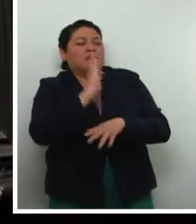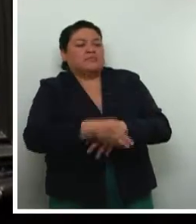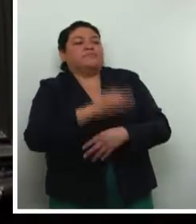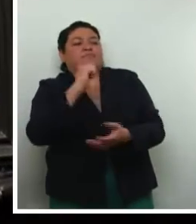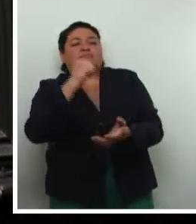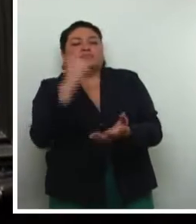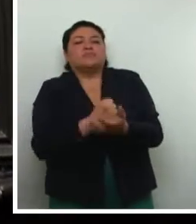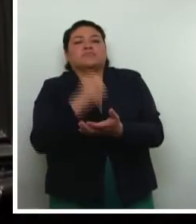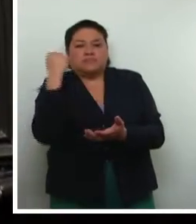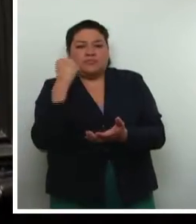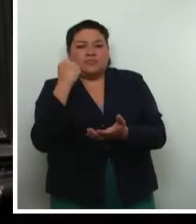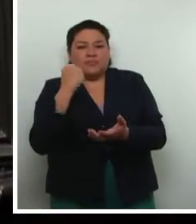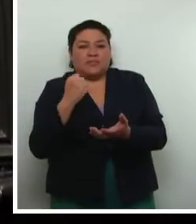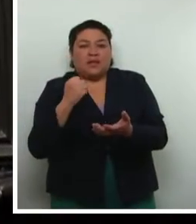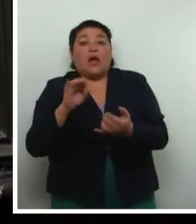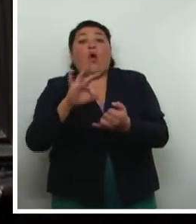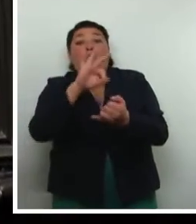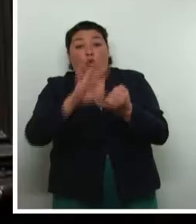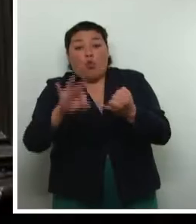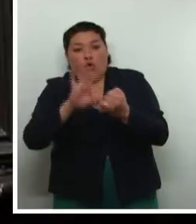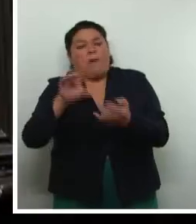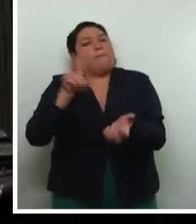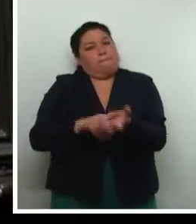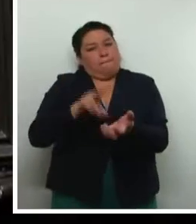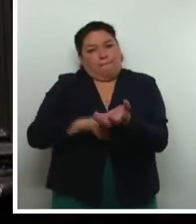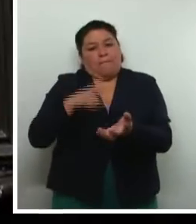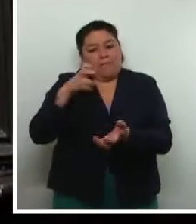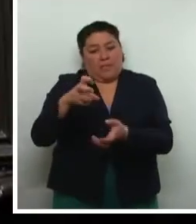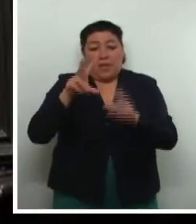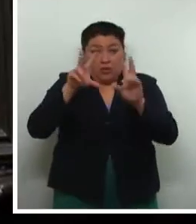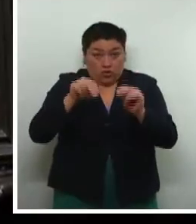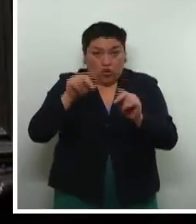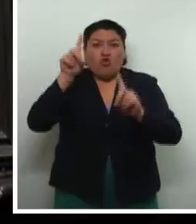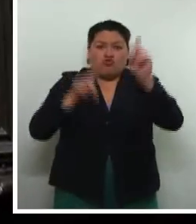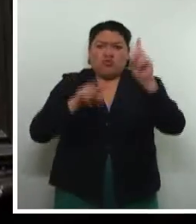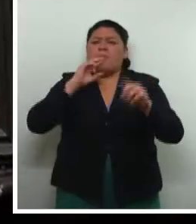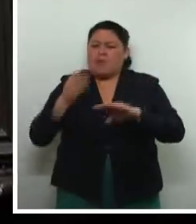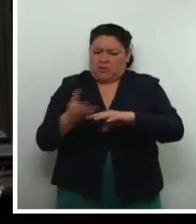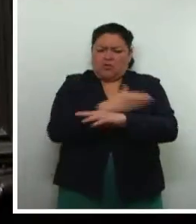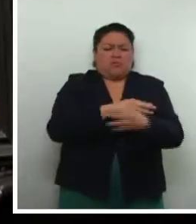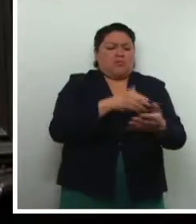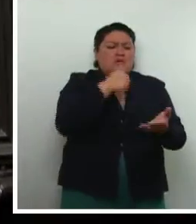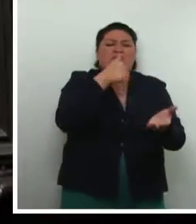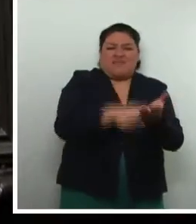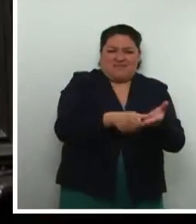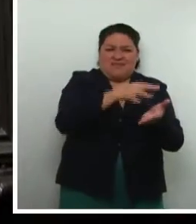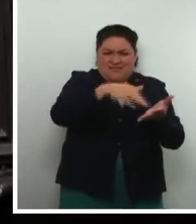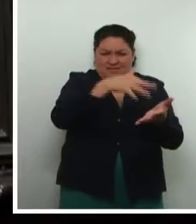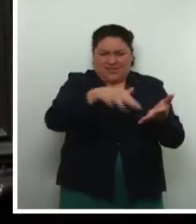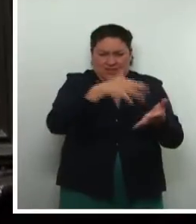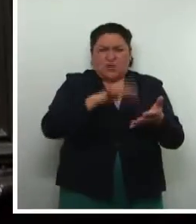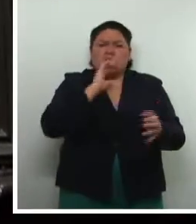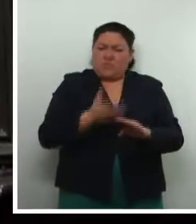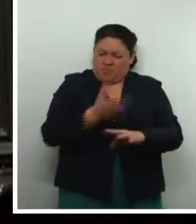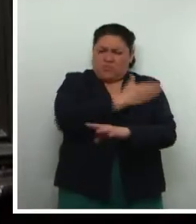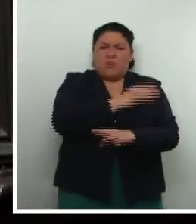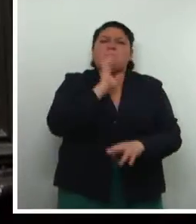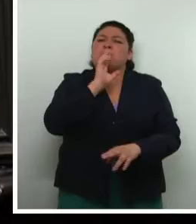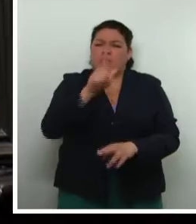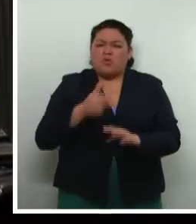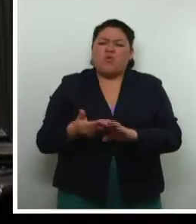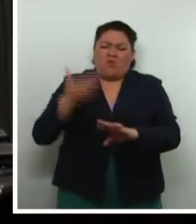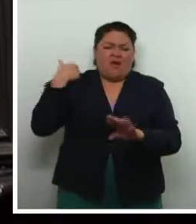que valía. Y si no, que se vea la minuta de las reuniones. Esto ya lo